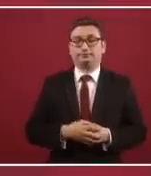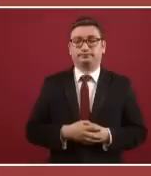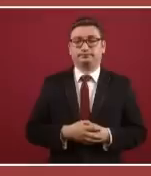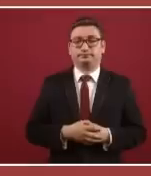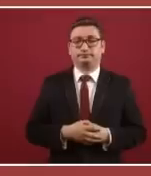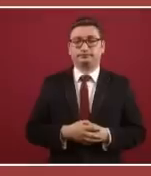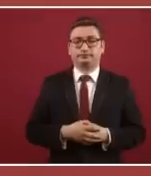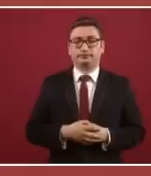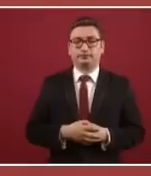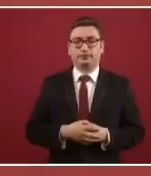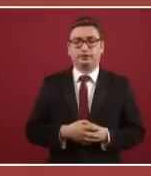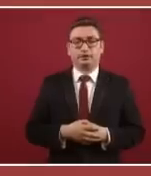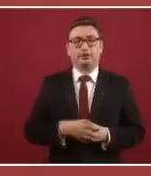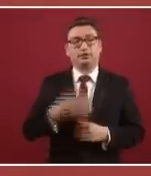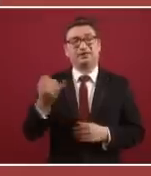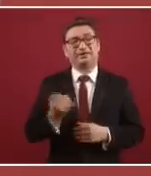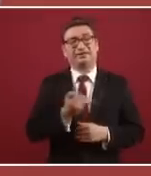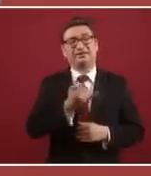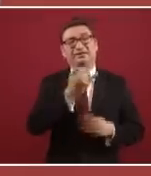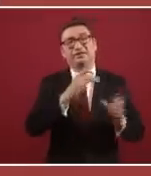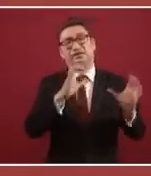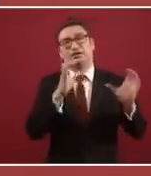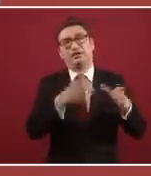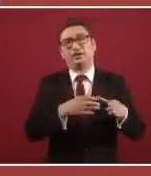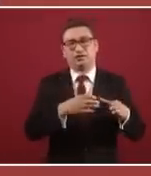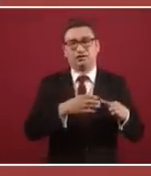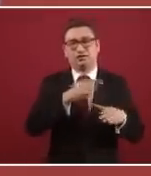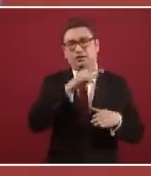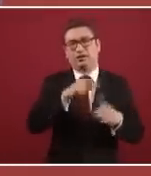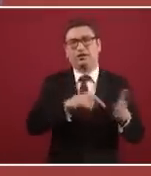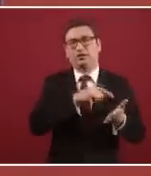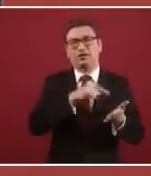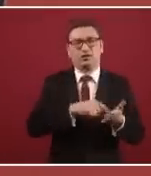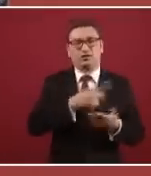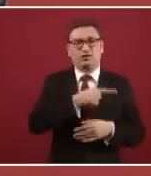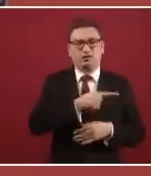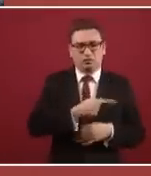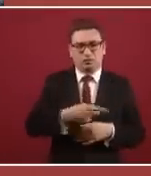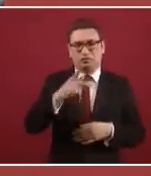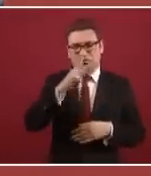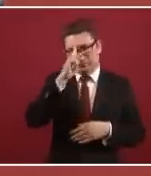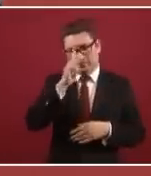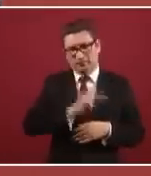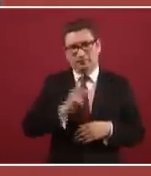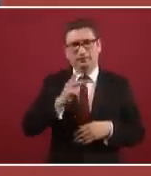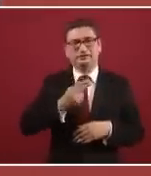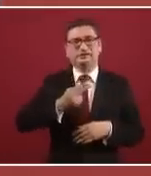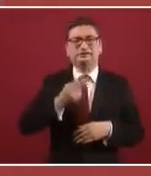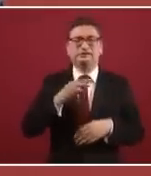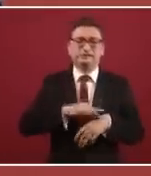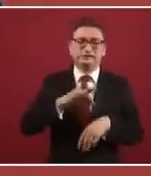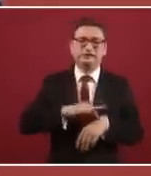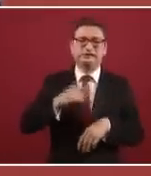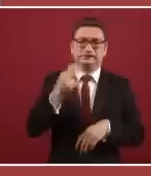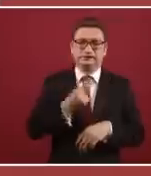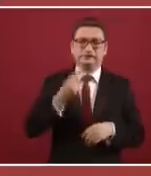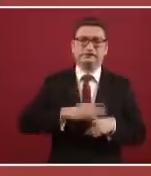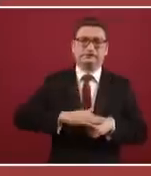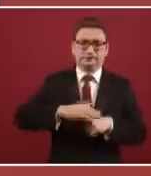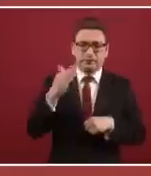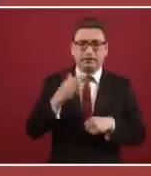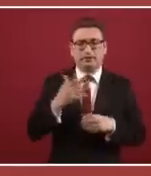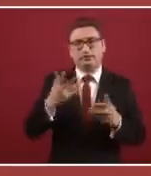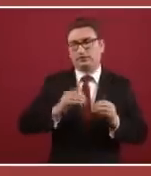en las comunidades apartadas, donde hay más pobreza, donde se necesita más, pues se requieren